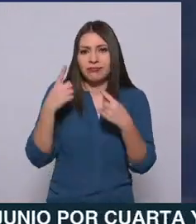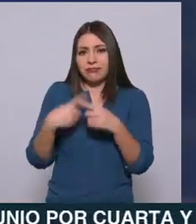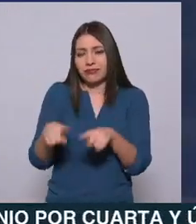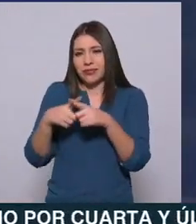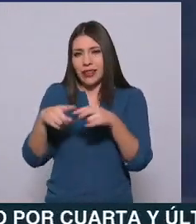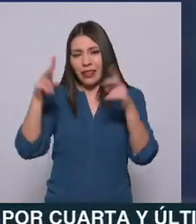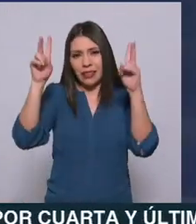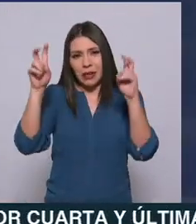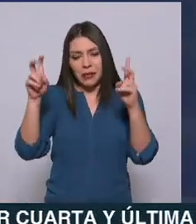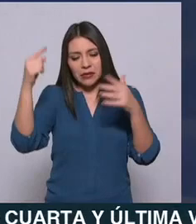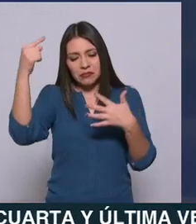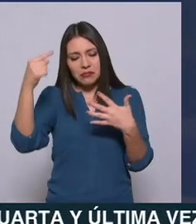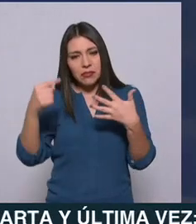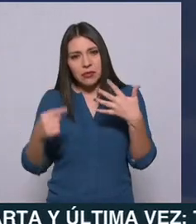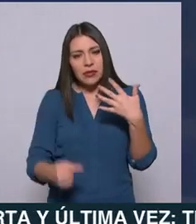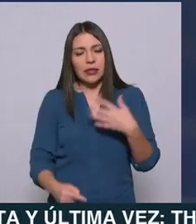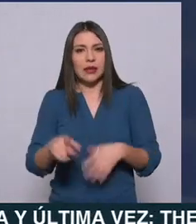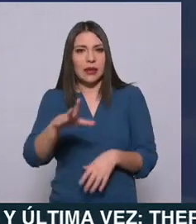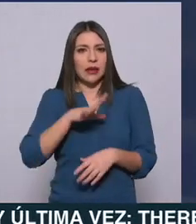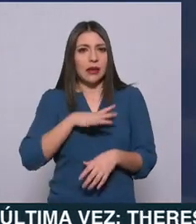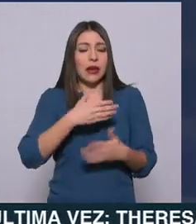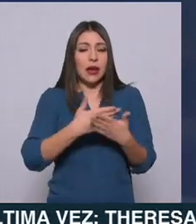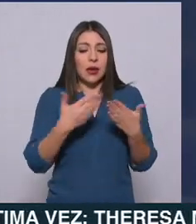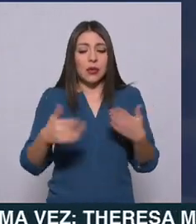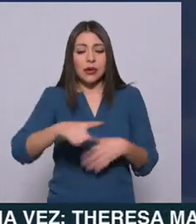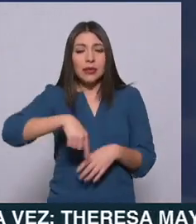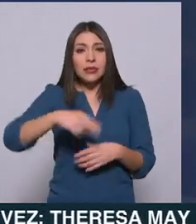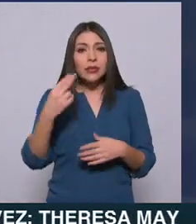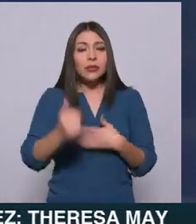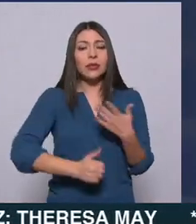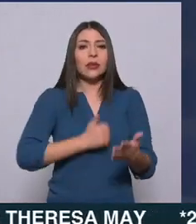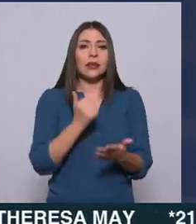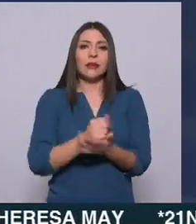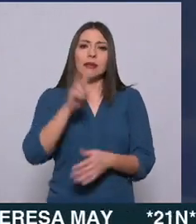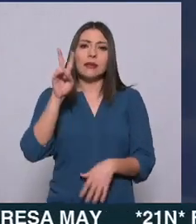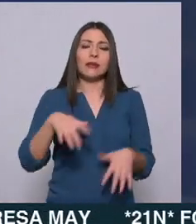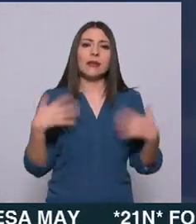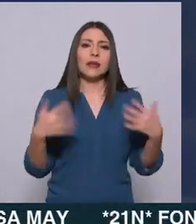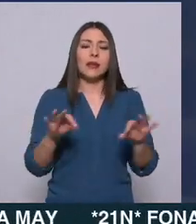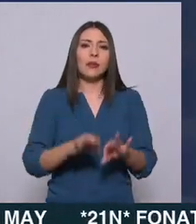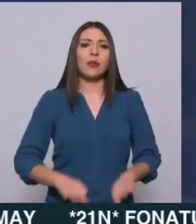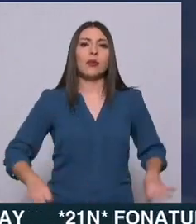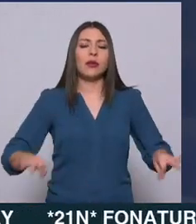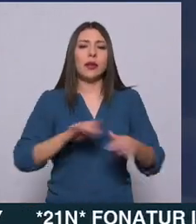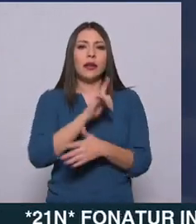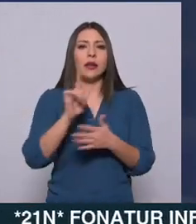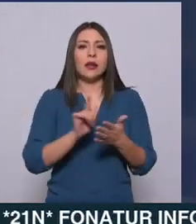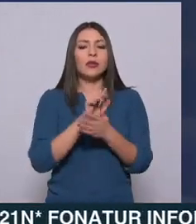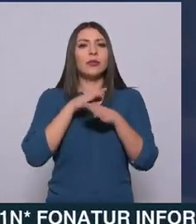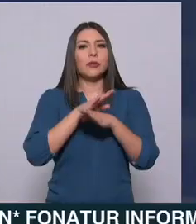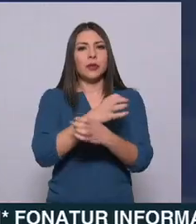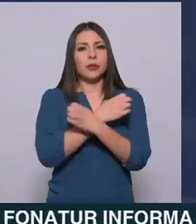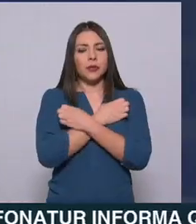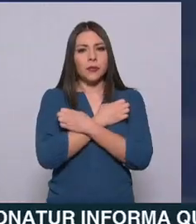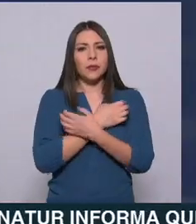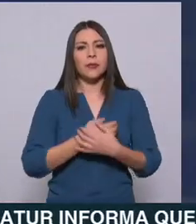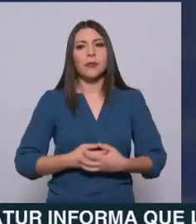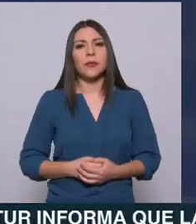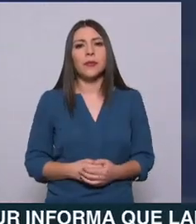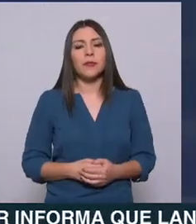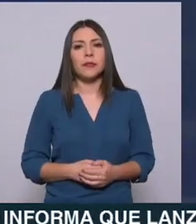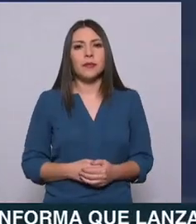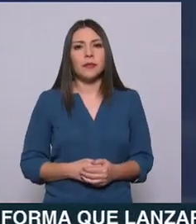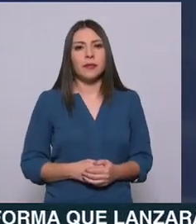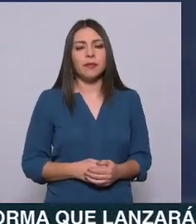lo que necesitamos en la ciudad, la reforma educativa va a ser fundamental, porque se le da también una